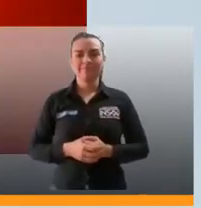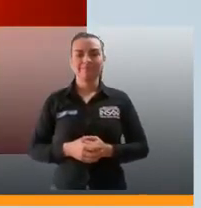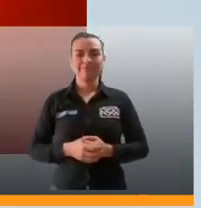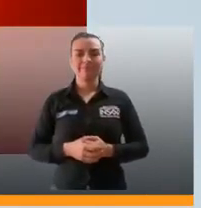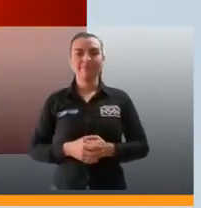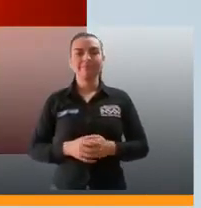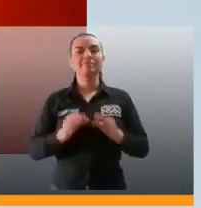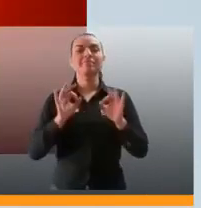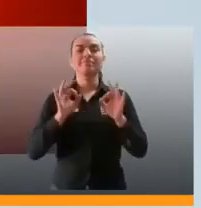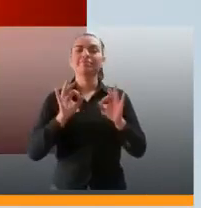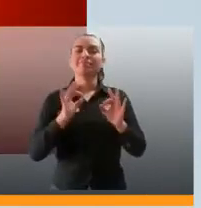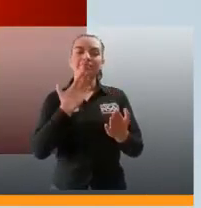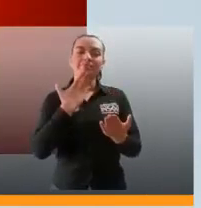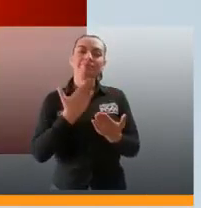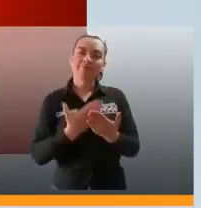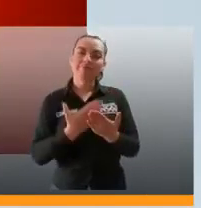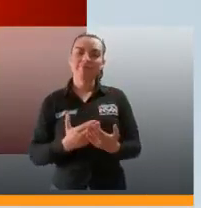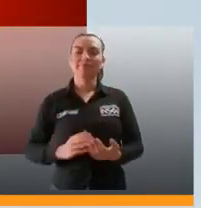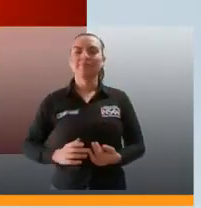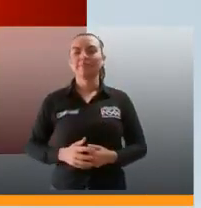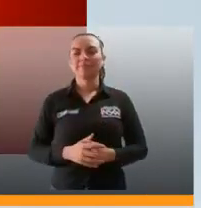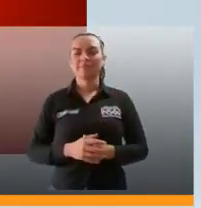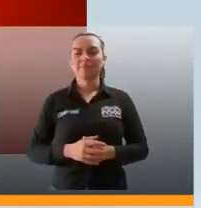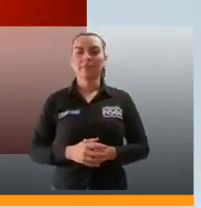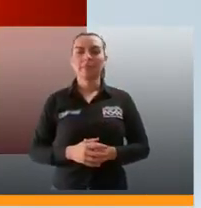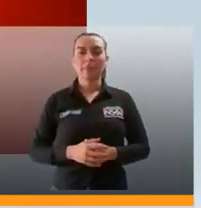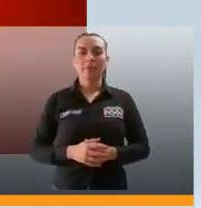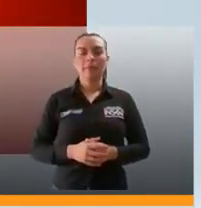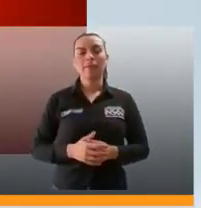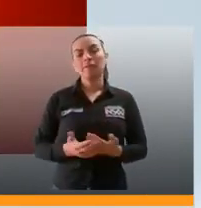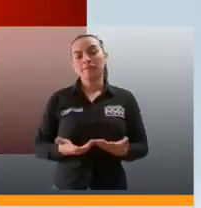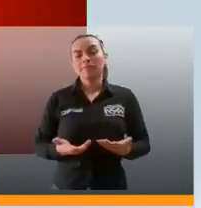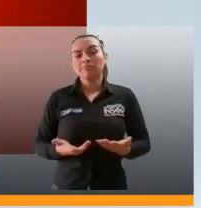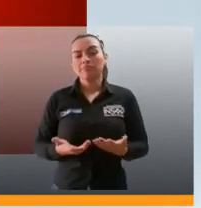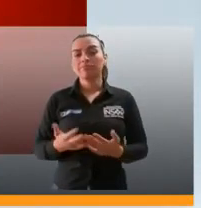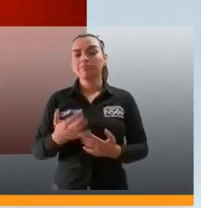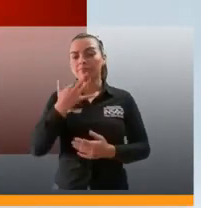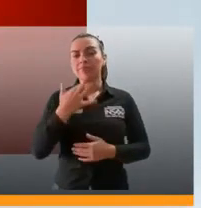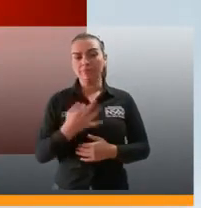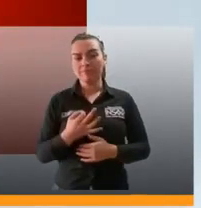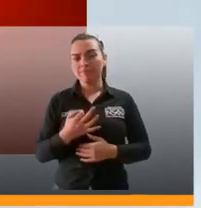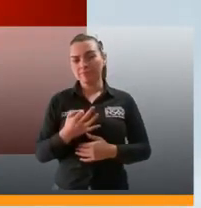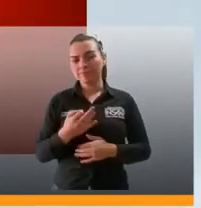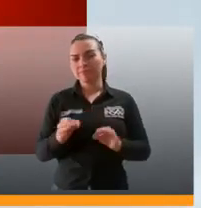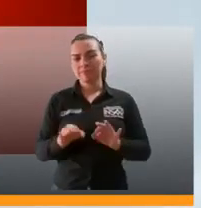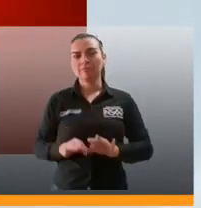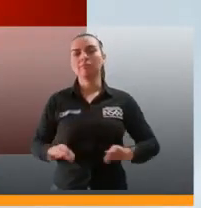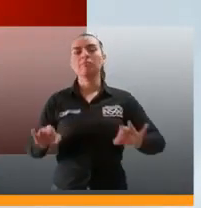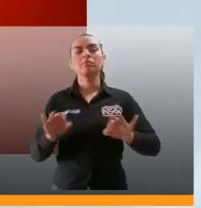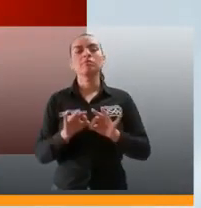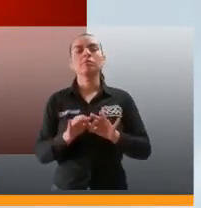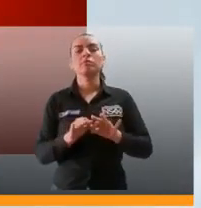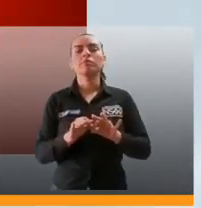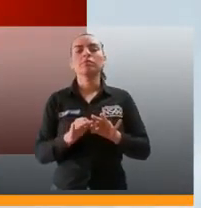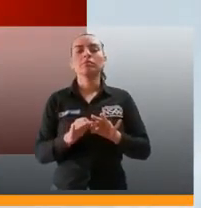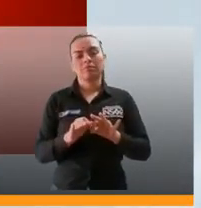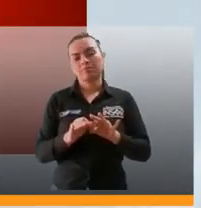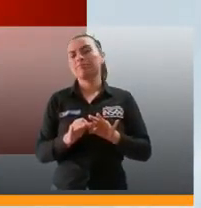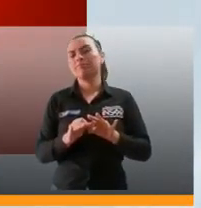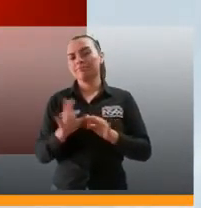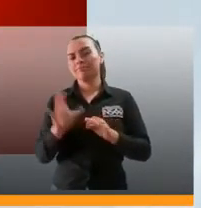Excelente, muchas gracias. Realmente es importante tener en cuenta estos